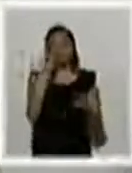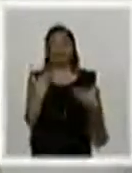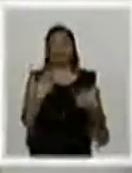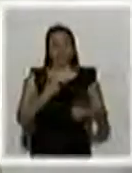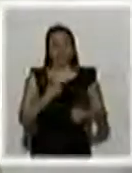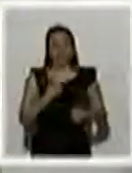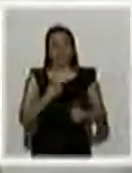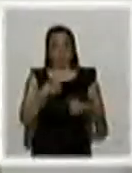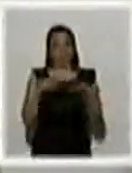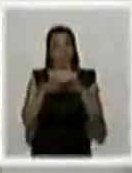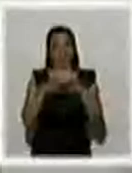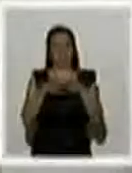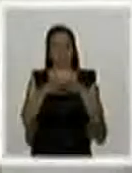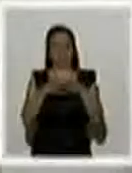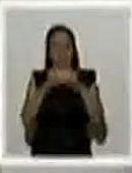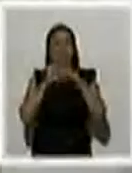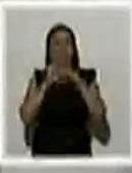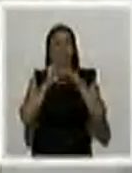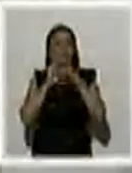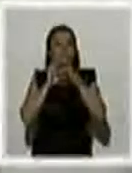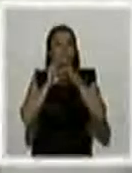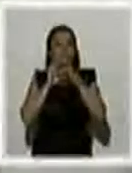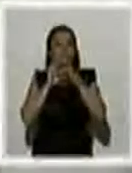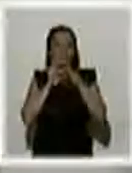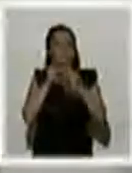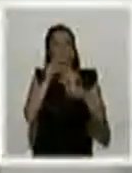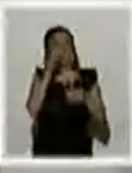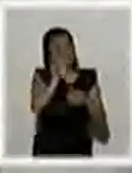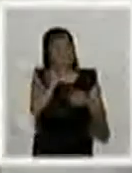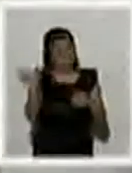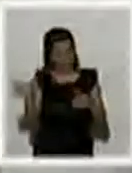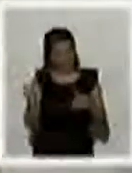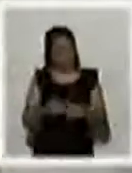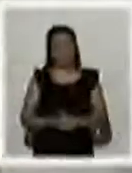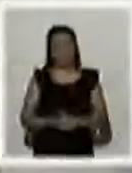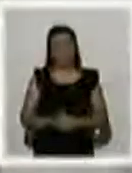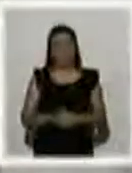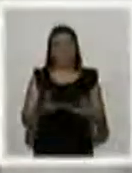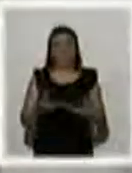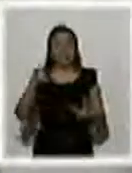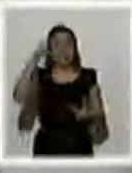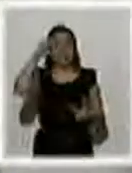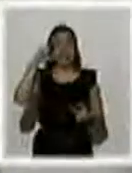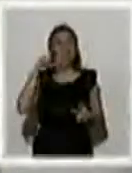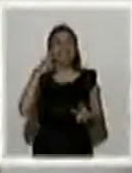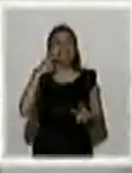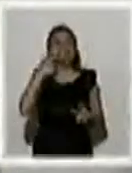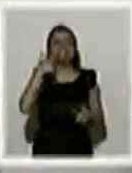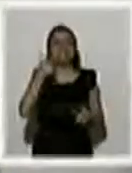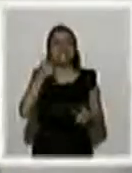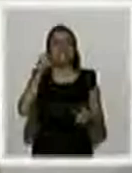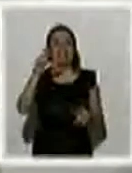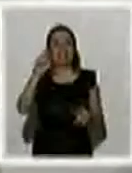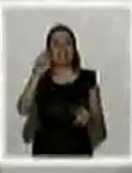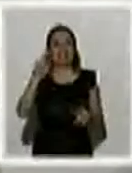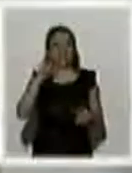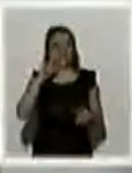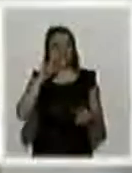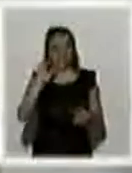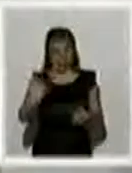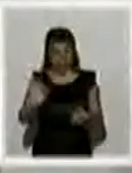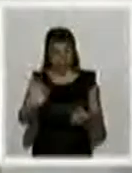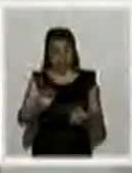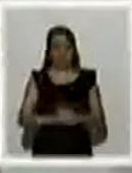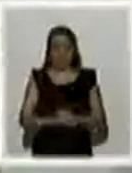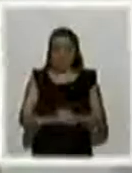del bloque de Elisa Carrió, que garantiza con su presencia en la Cámara de Diputados